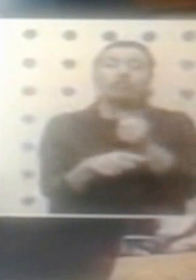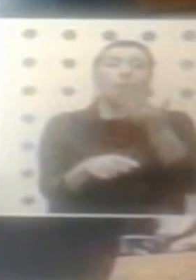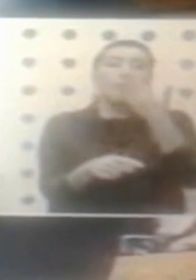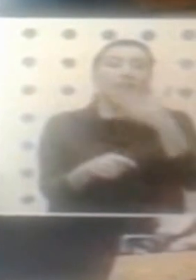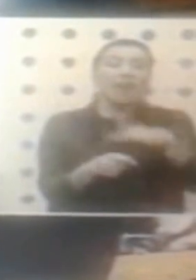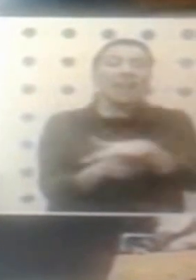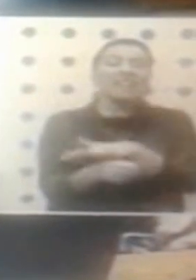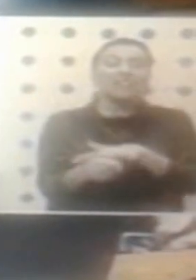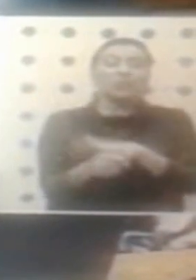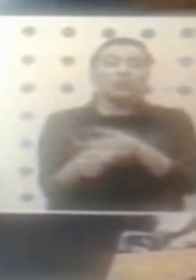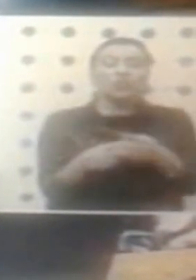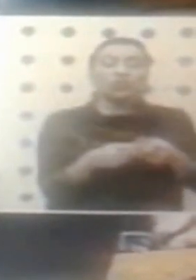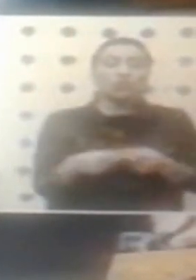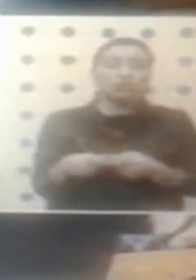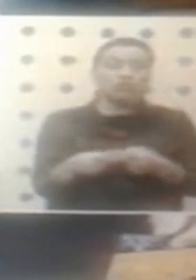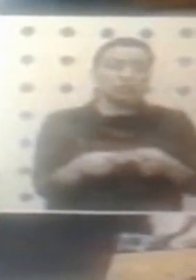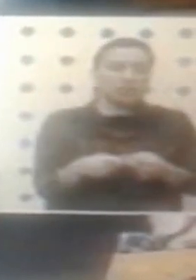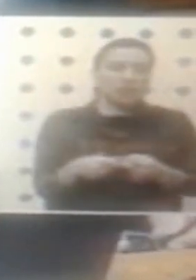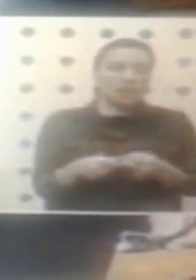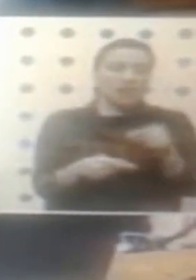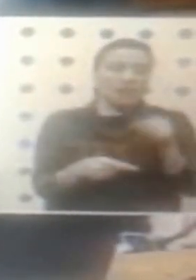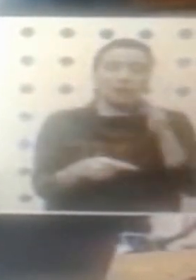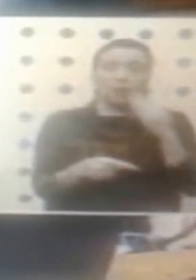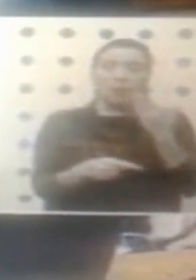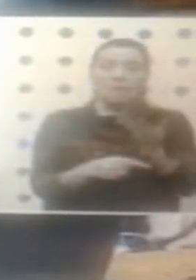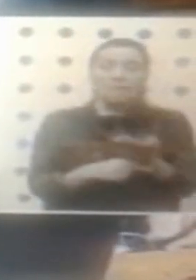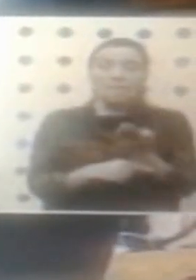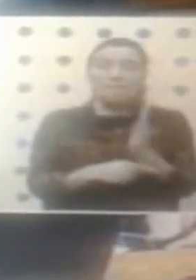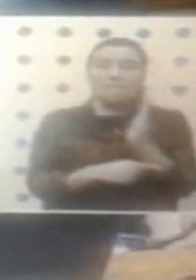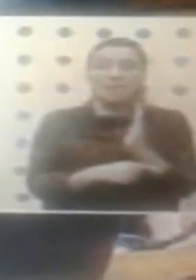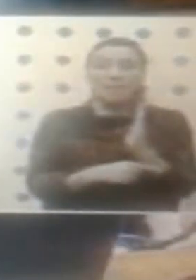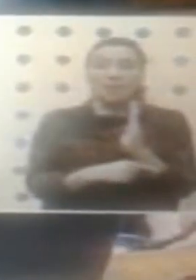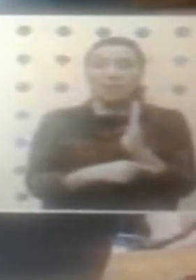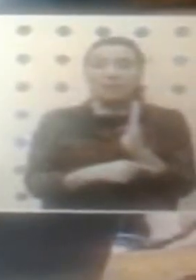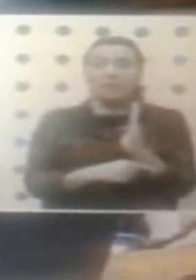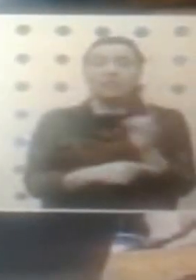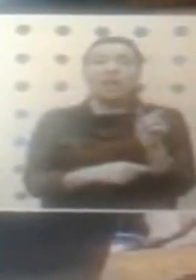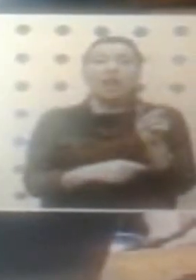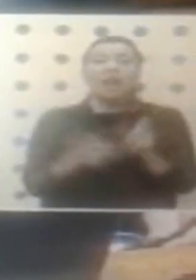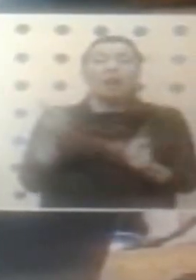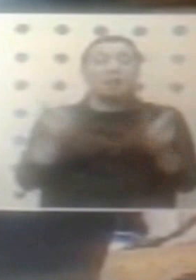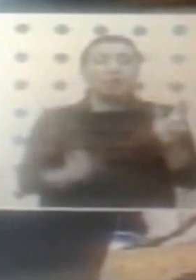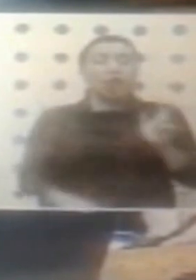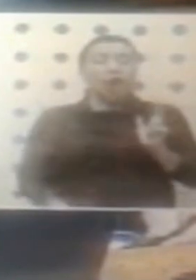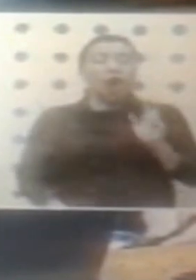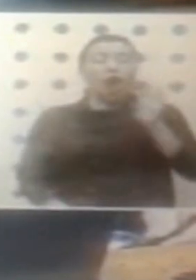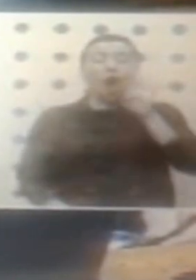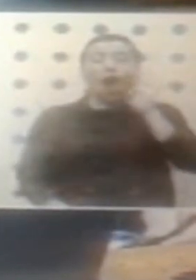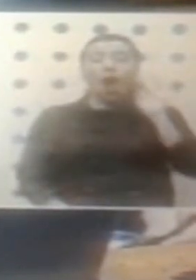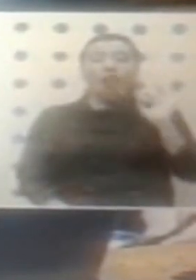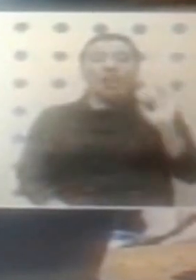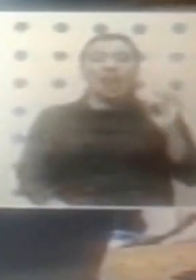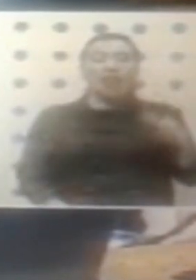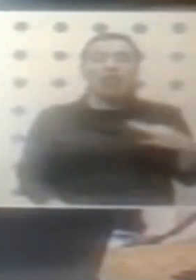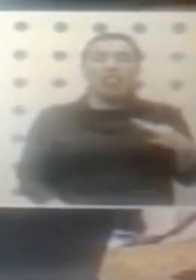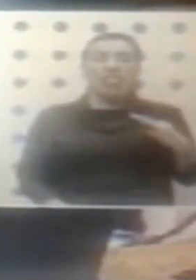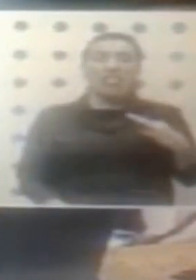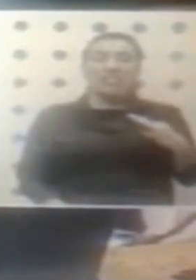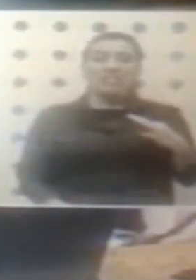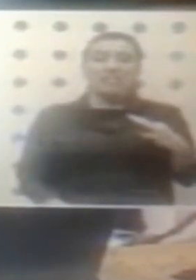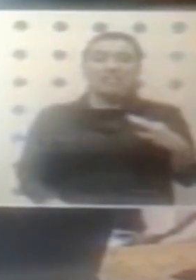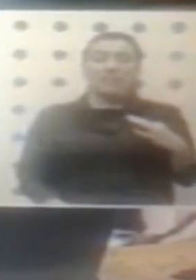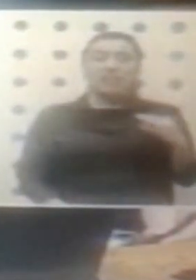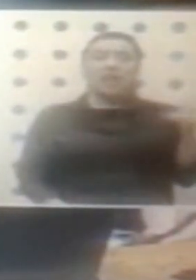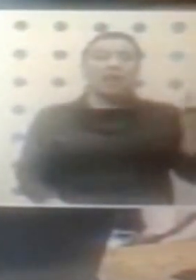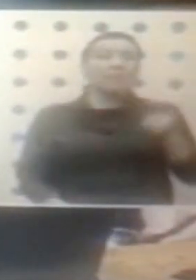su condición social. Esto beneficia a los extranjeros honrados y decentes, presidente, y